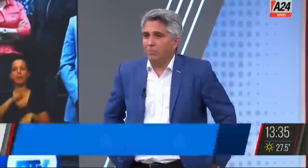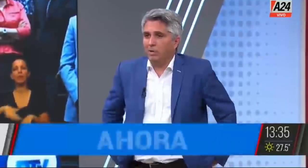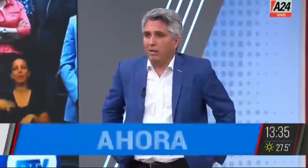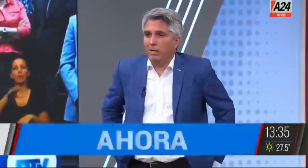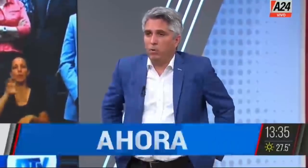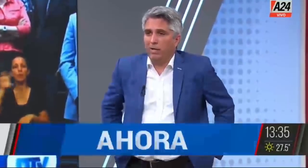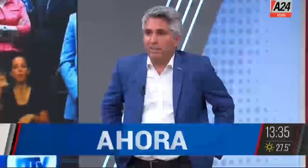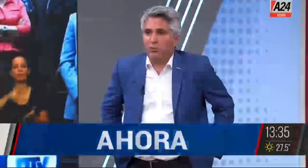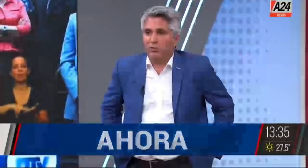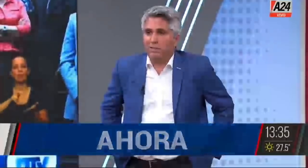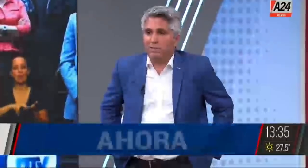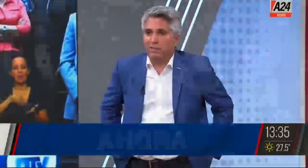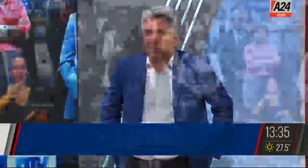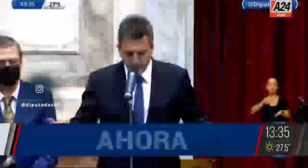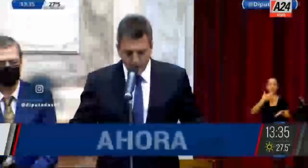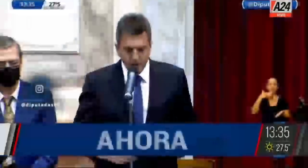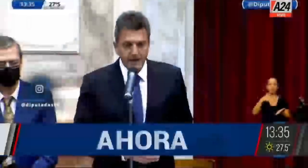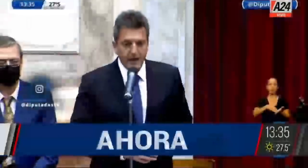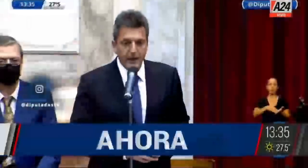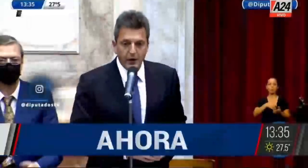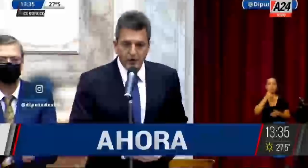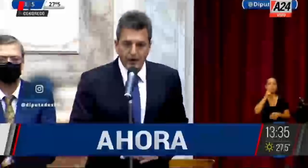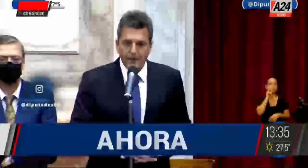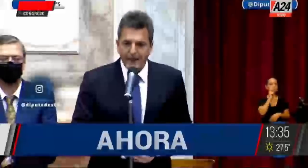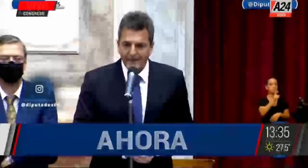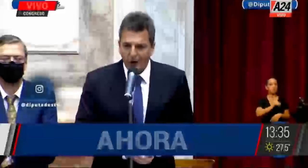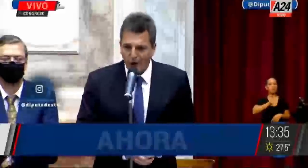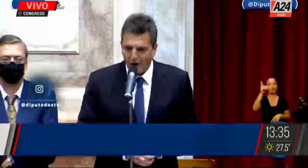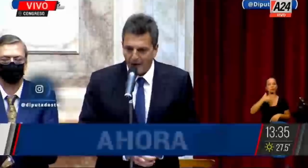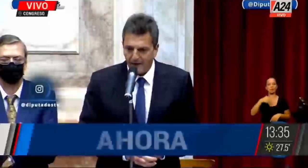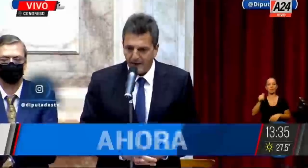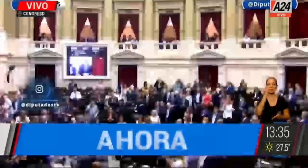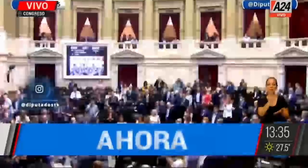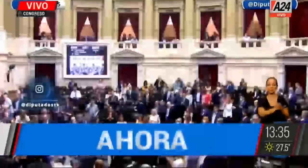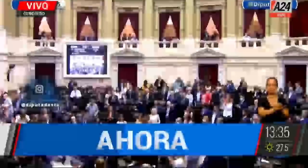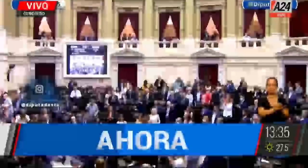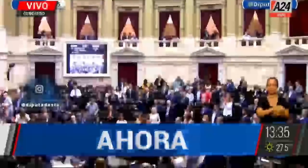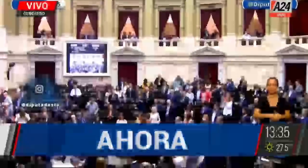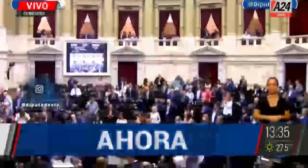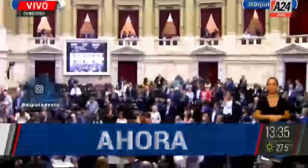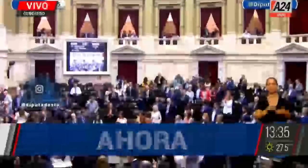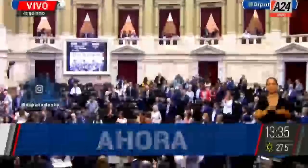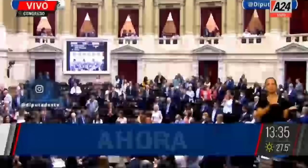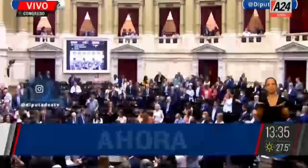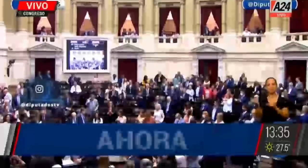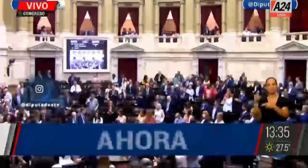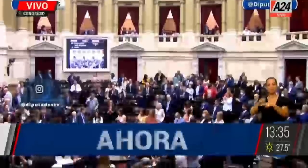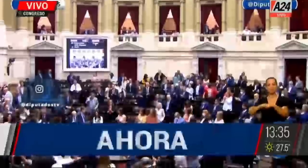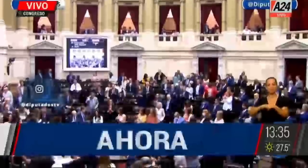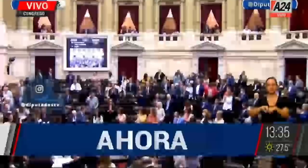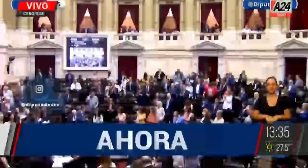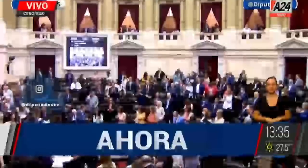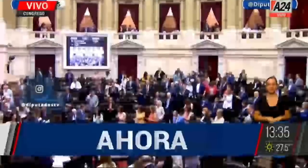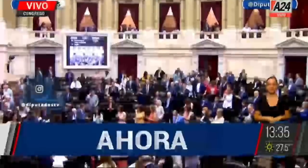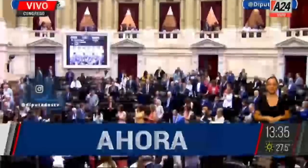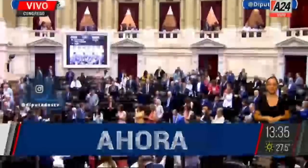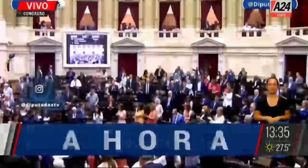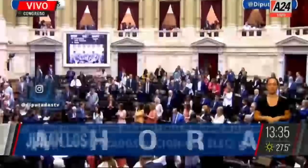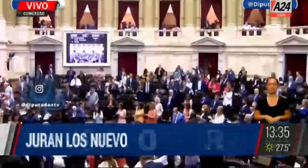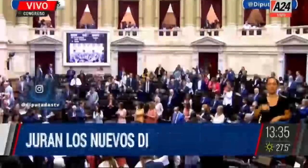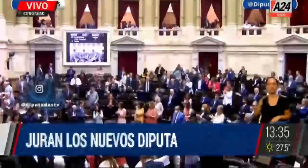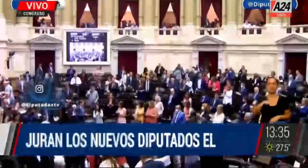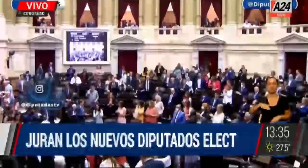Cámara de Diputados, la jura de 127 diputados que ingresan a la Cámara Baja después de la